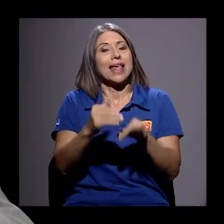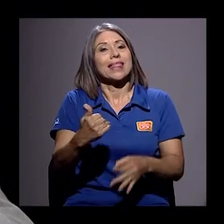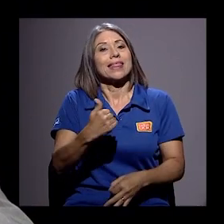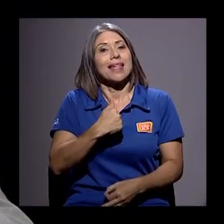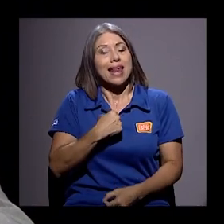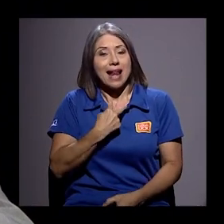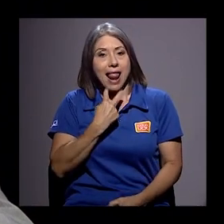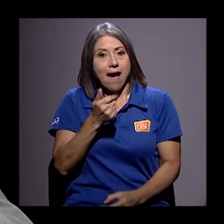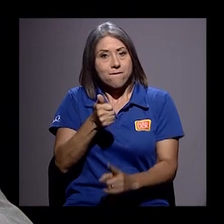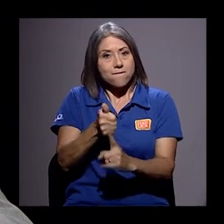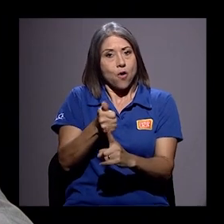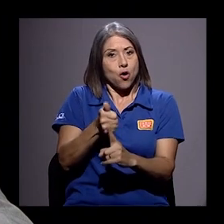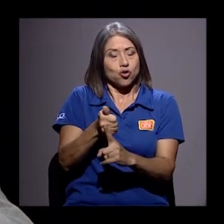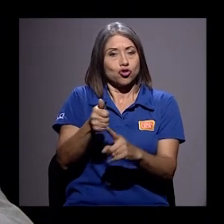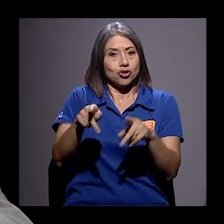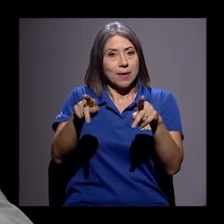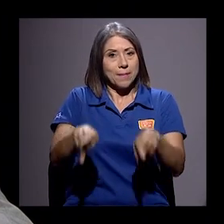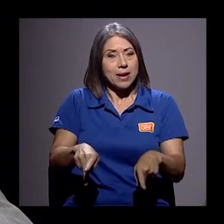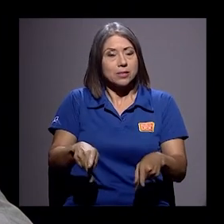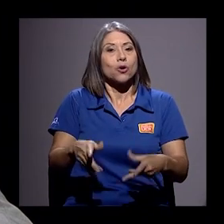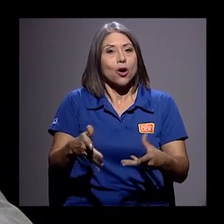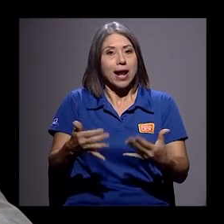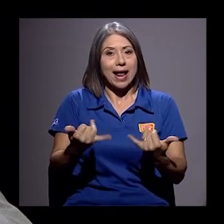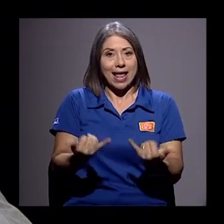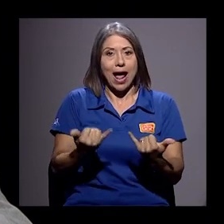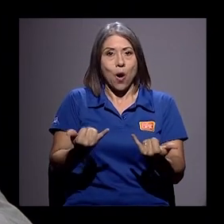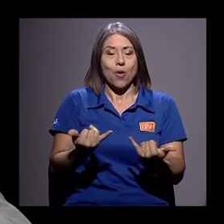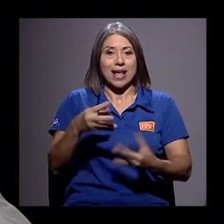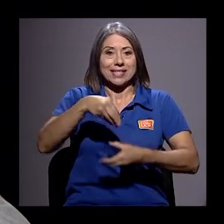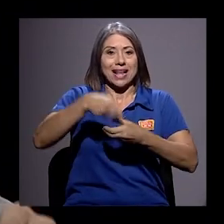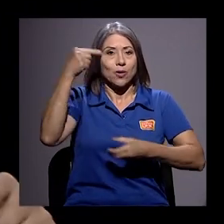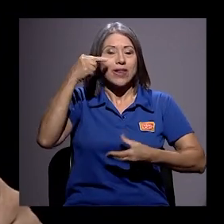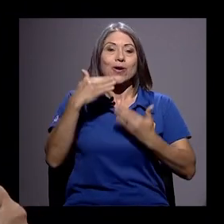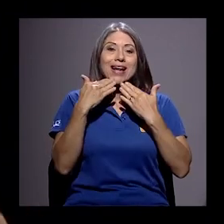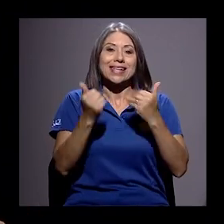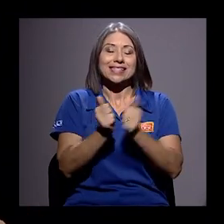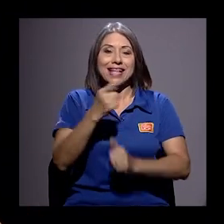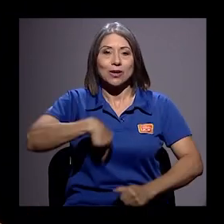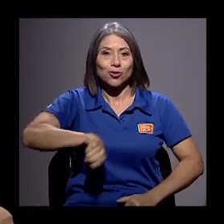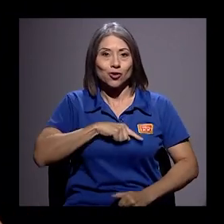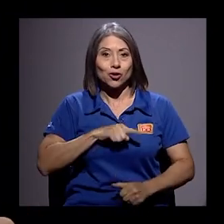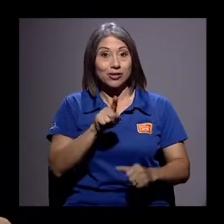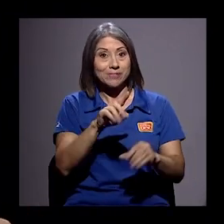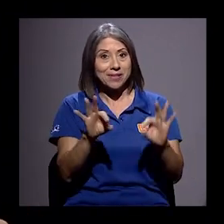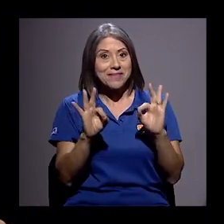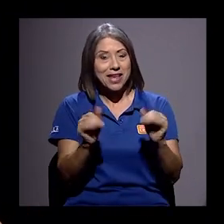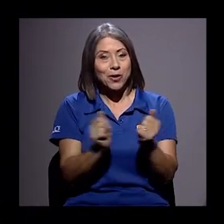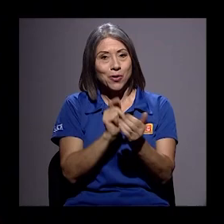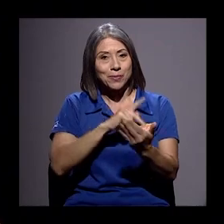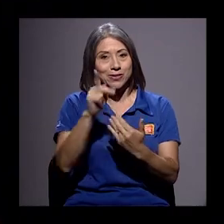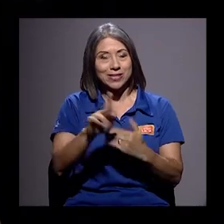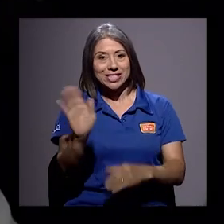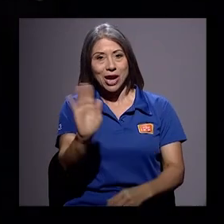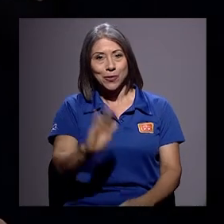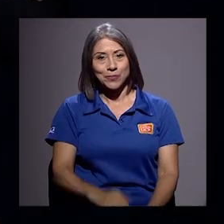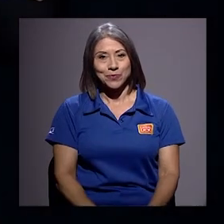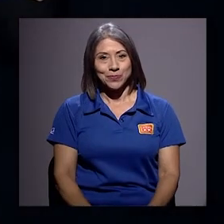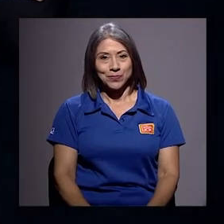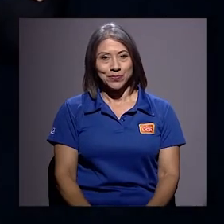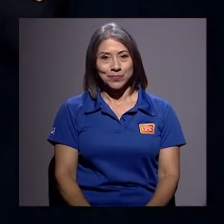casualmente de quien en este caso está en gobierno gracias por estar con nosotros pásenla bien con nuestra producción chao